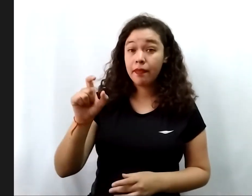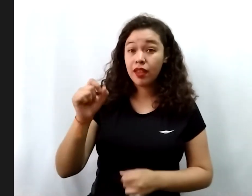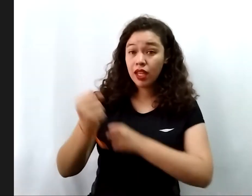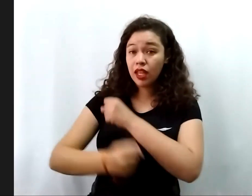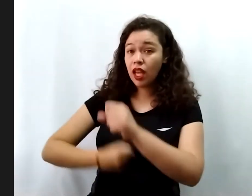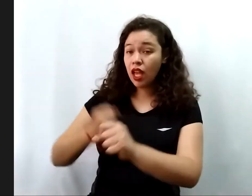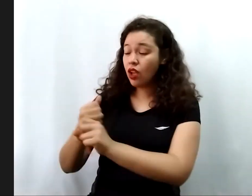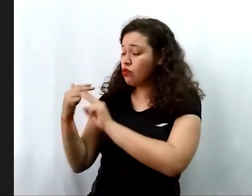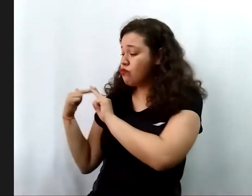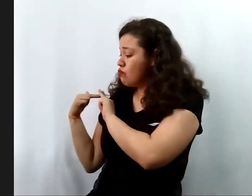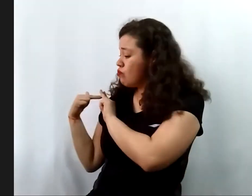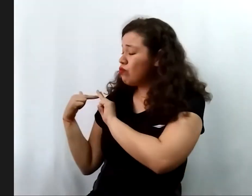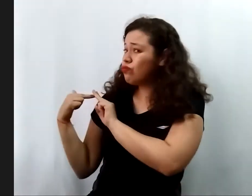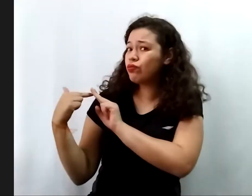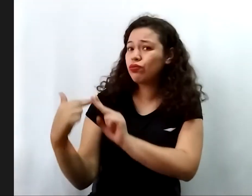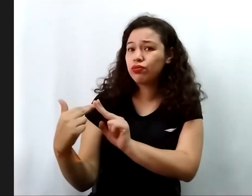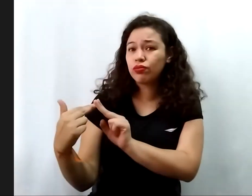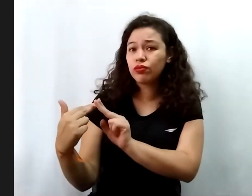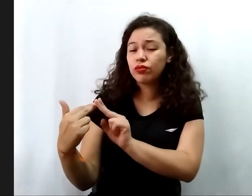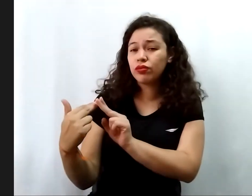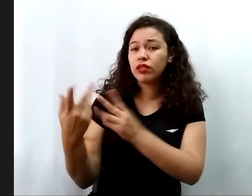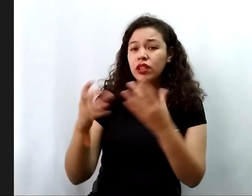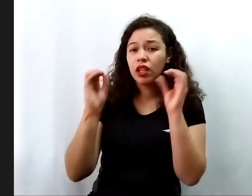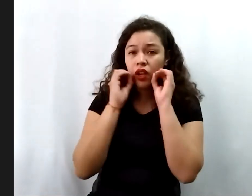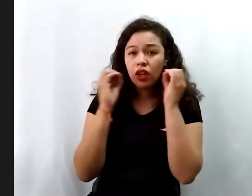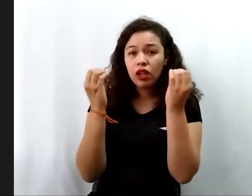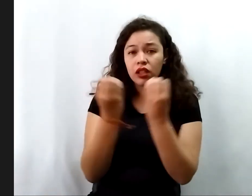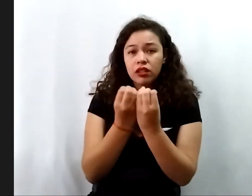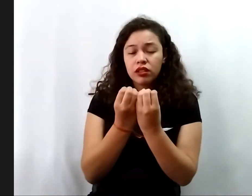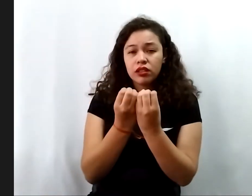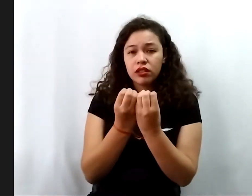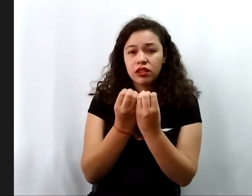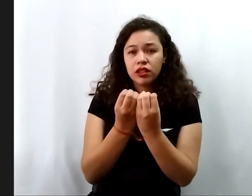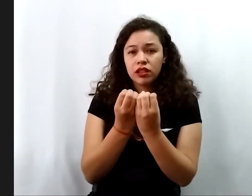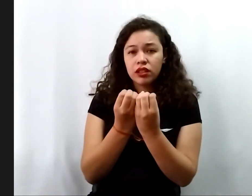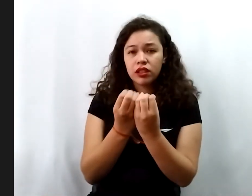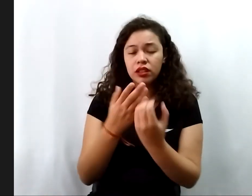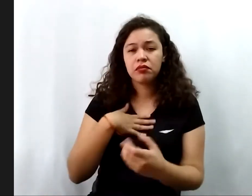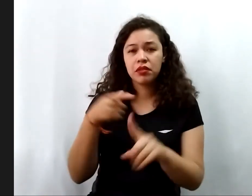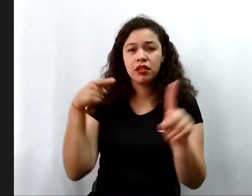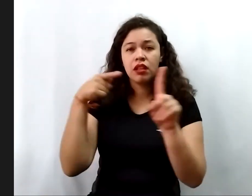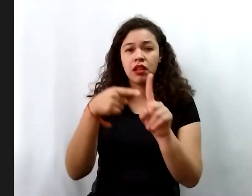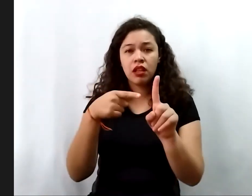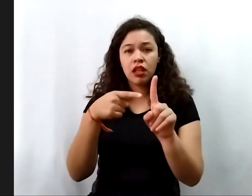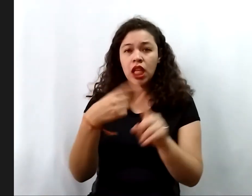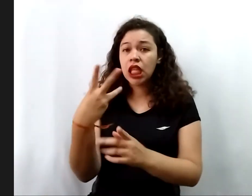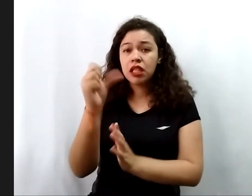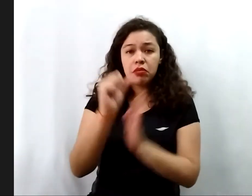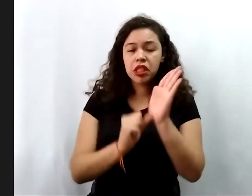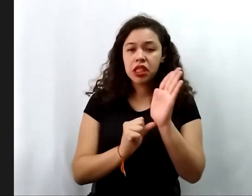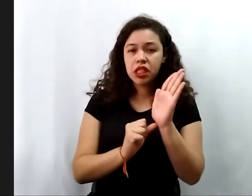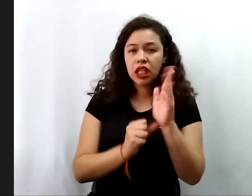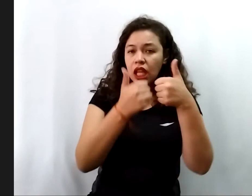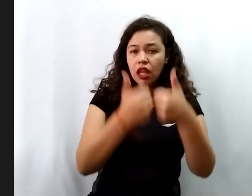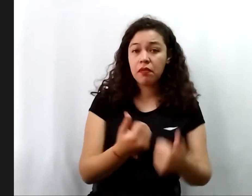una organización que mi primera intención era solo estar 3 meses.